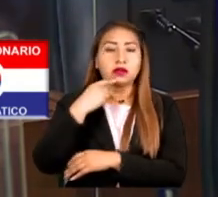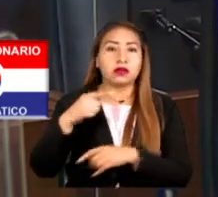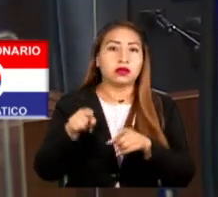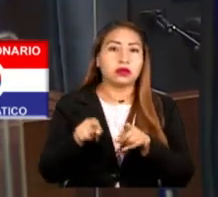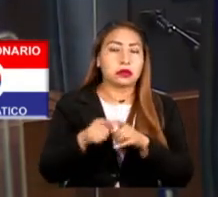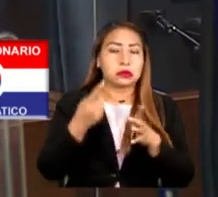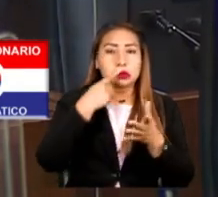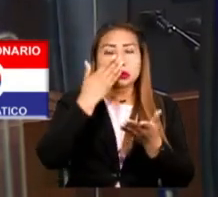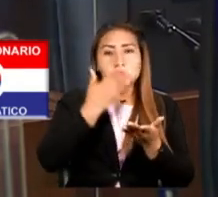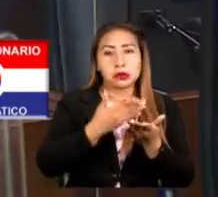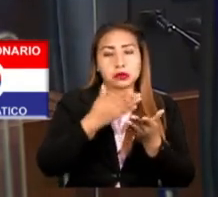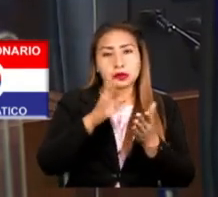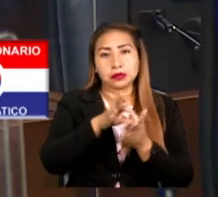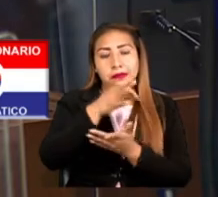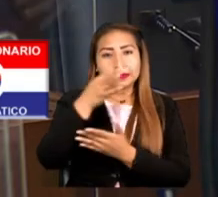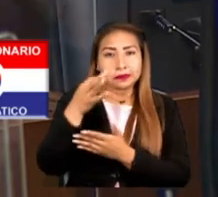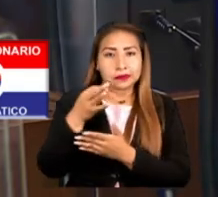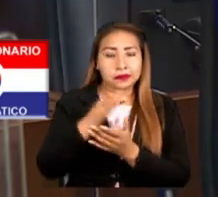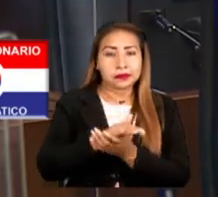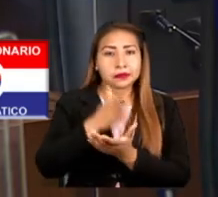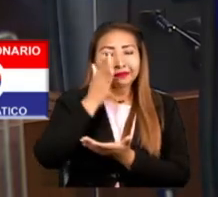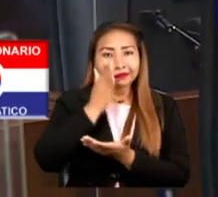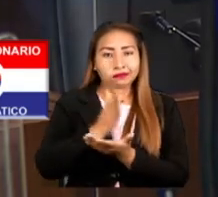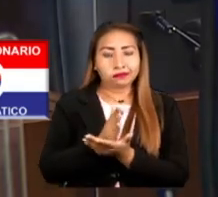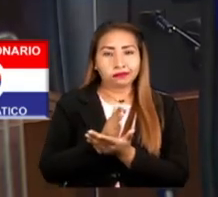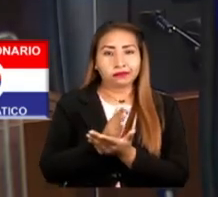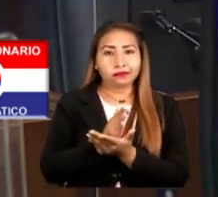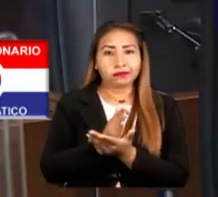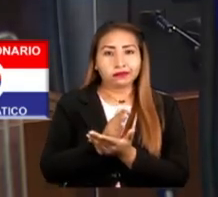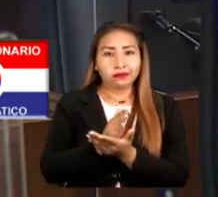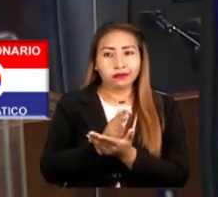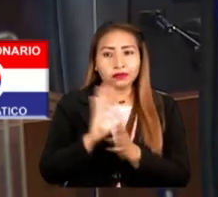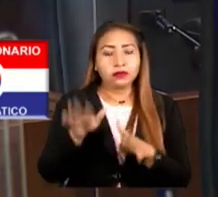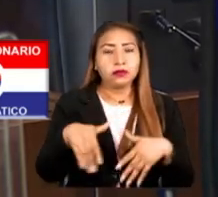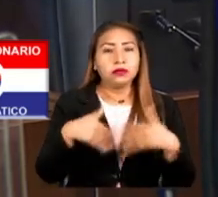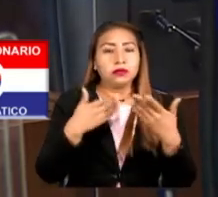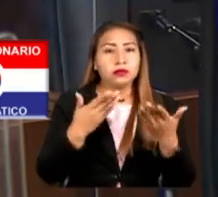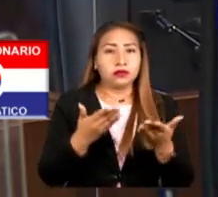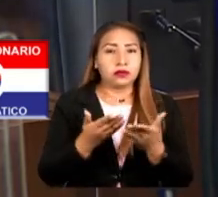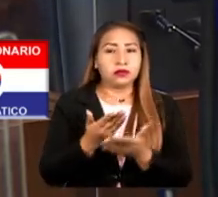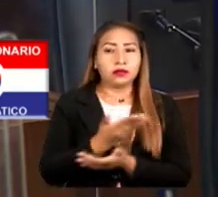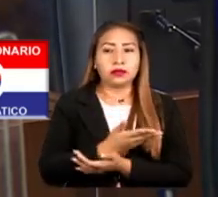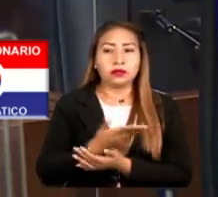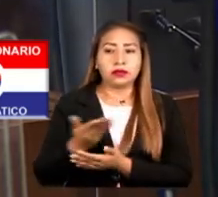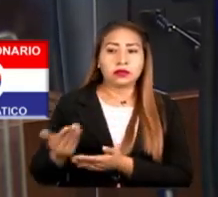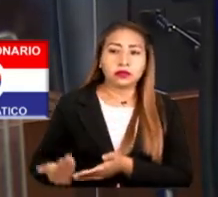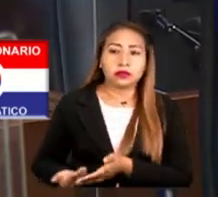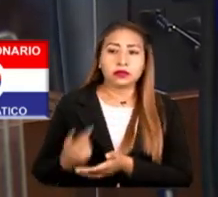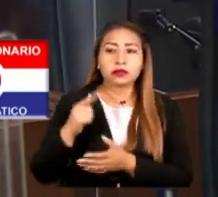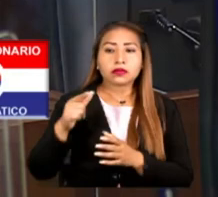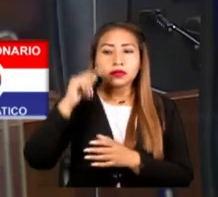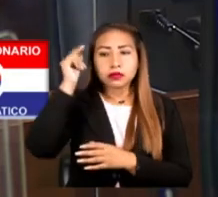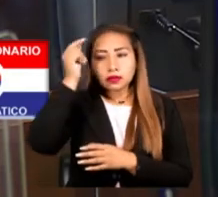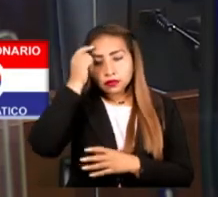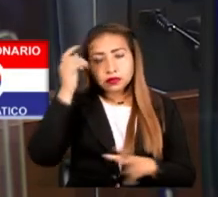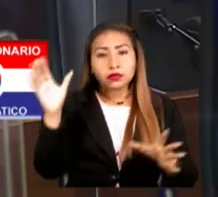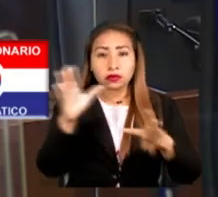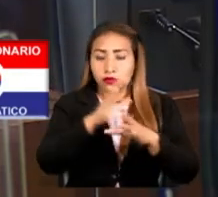la forma atinada como el órgano ejecutivo ha hecho